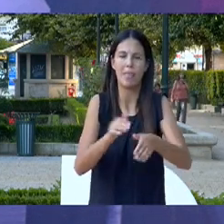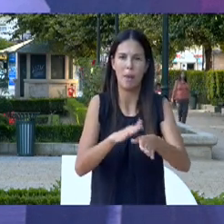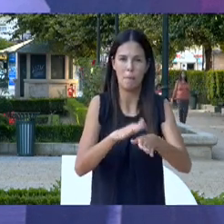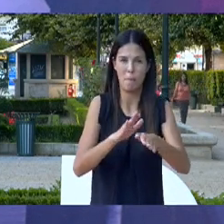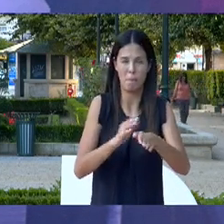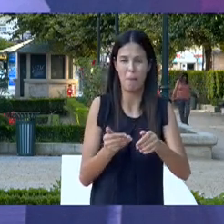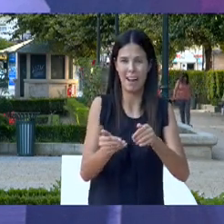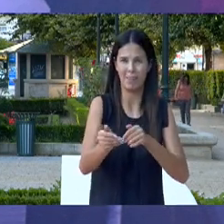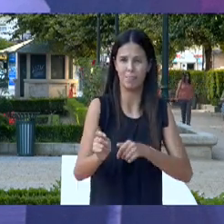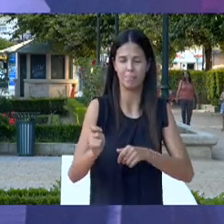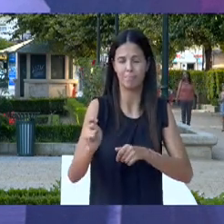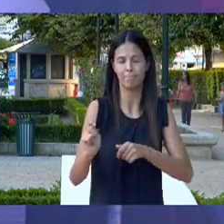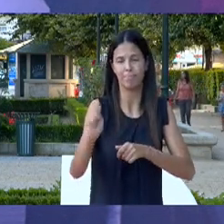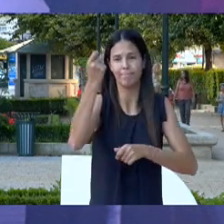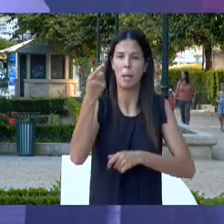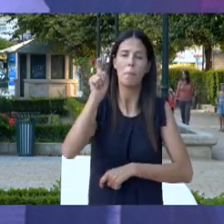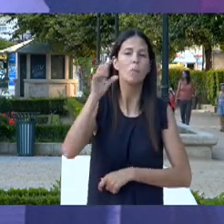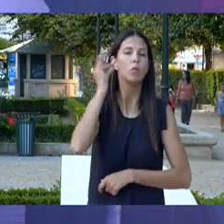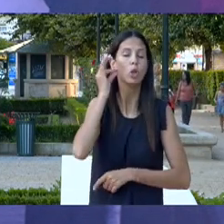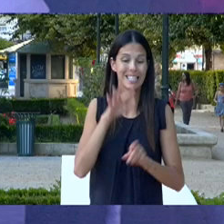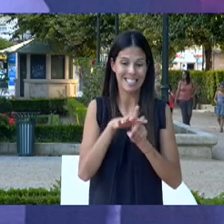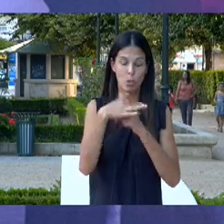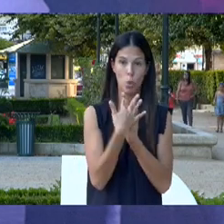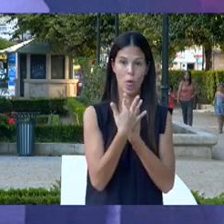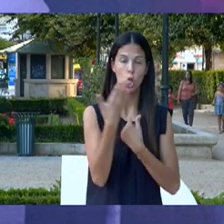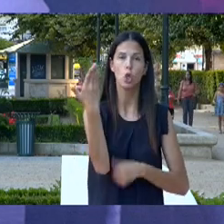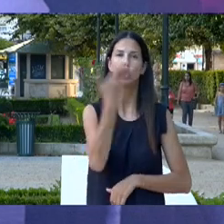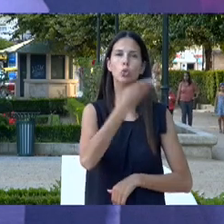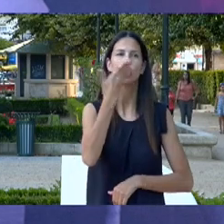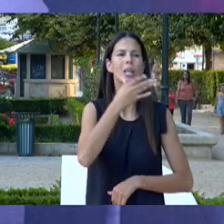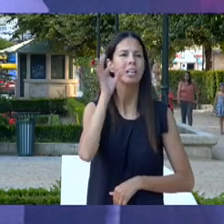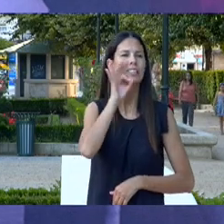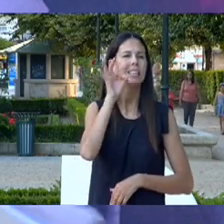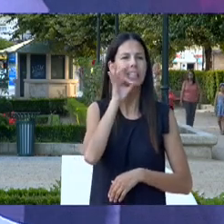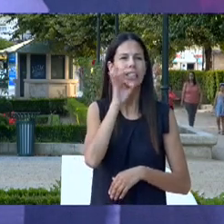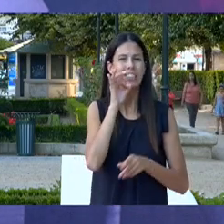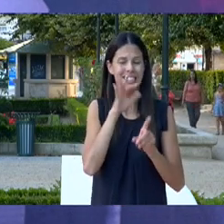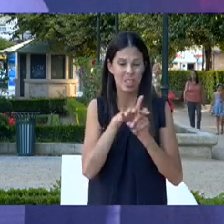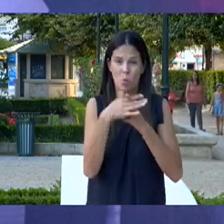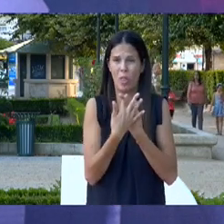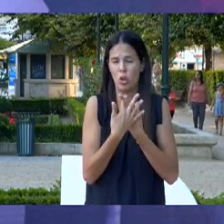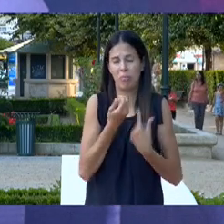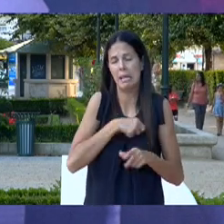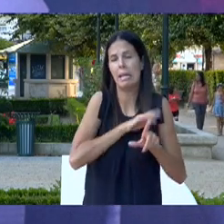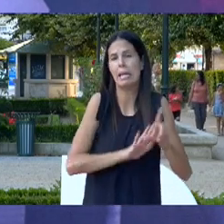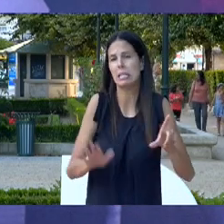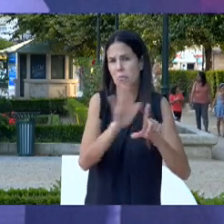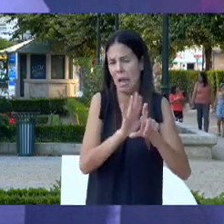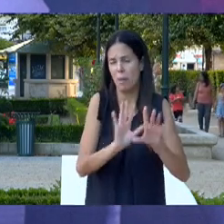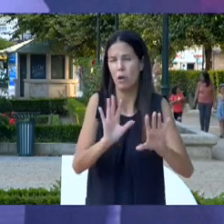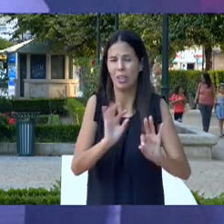en mestra, eran a situación das escolas galegas, do Estado en xeral, pero en Galiza particularmente, era terrible, non?